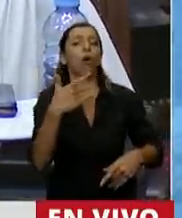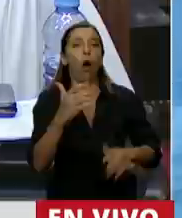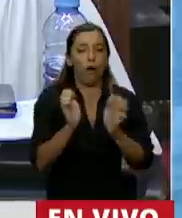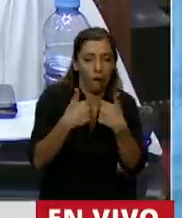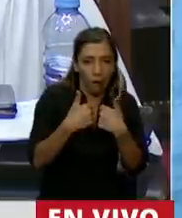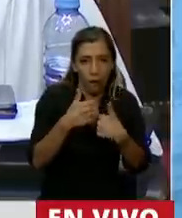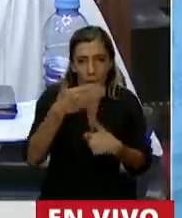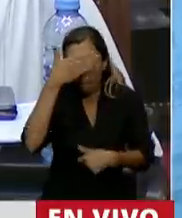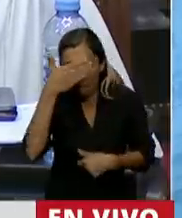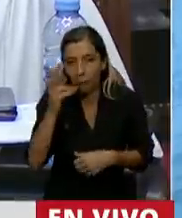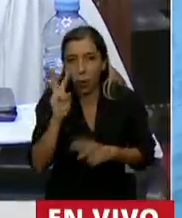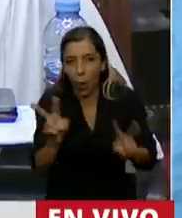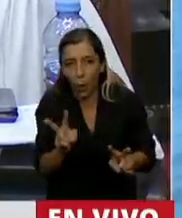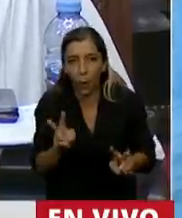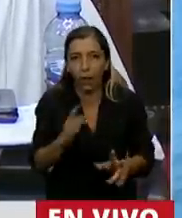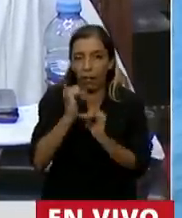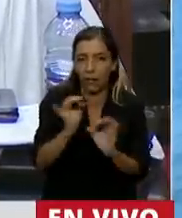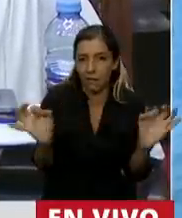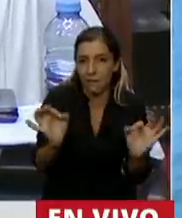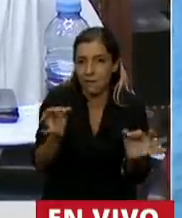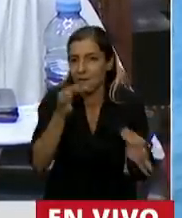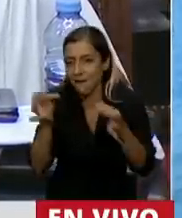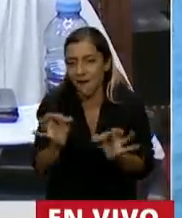la distraída en esto. Por eso,